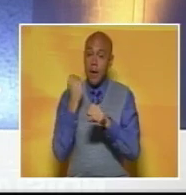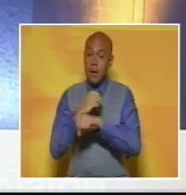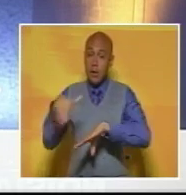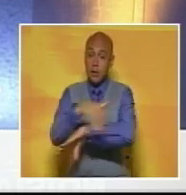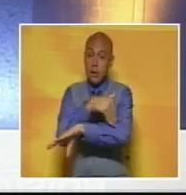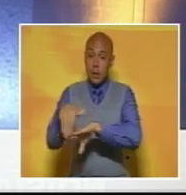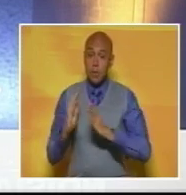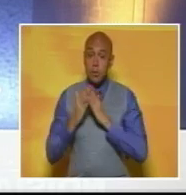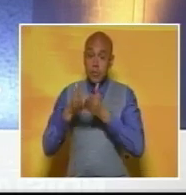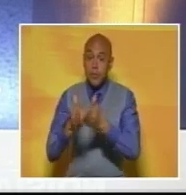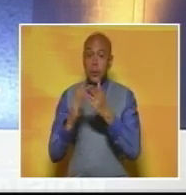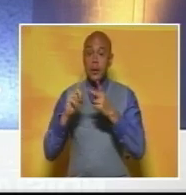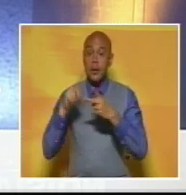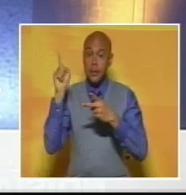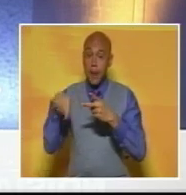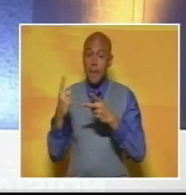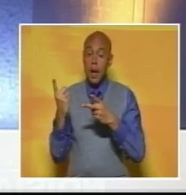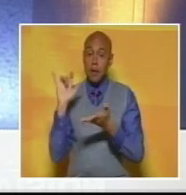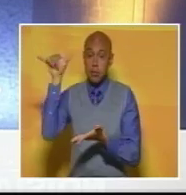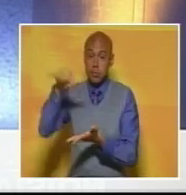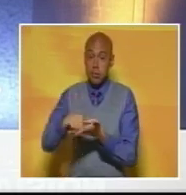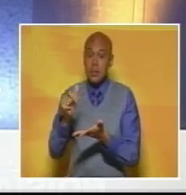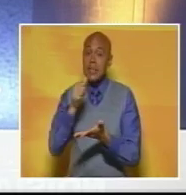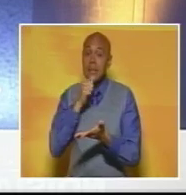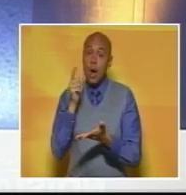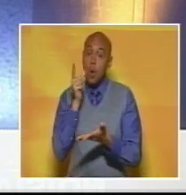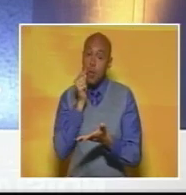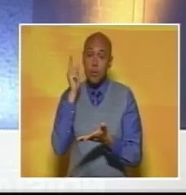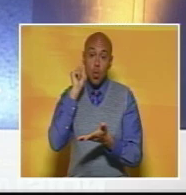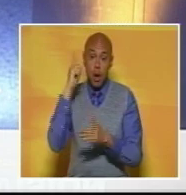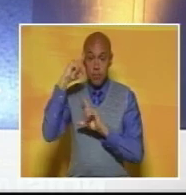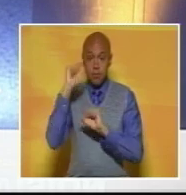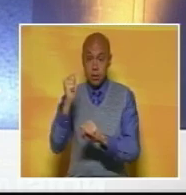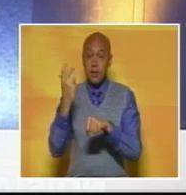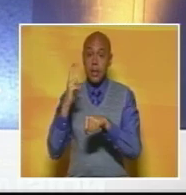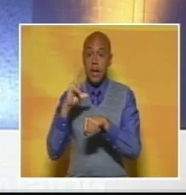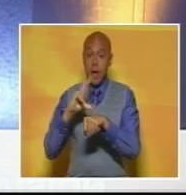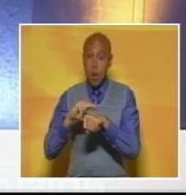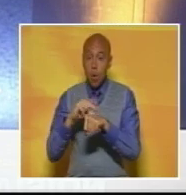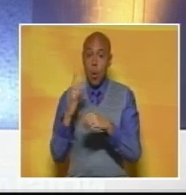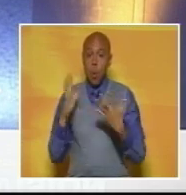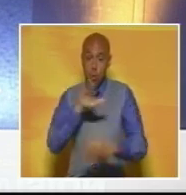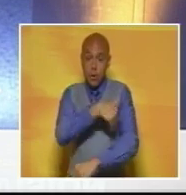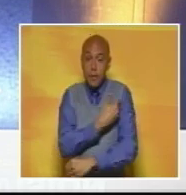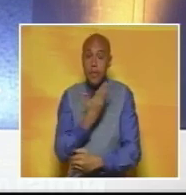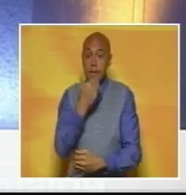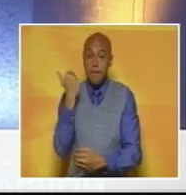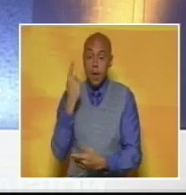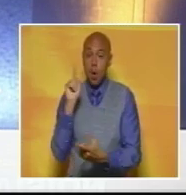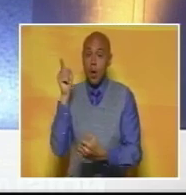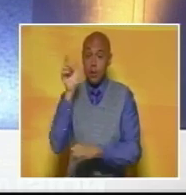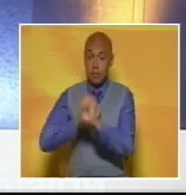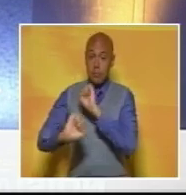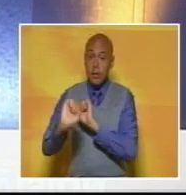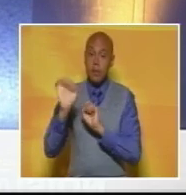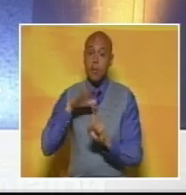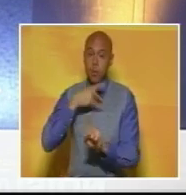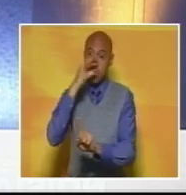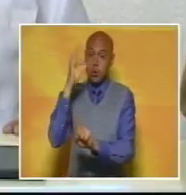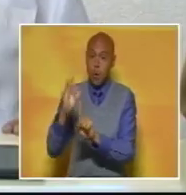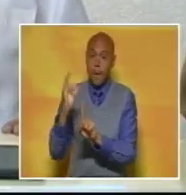puertos y aeropuertos con expertos de las principales universidades para evitar que el coronavirus llegue al país. Euclides Sotillo nos cuenta